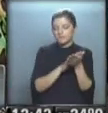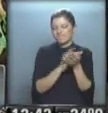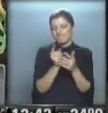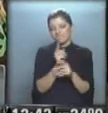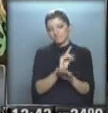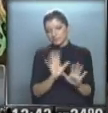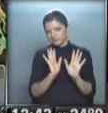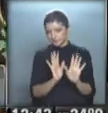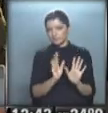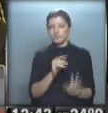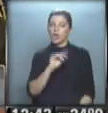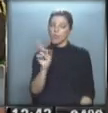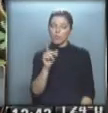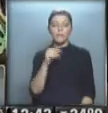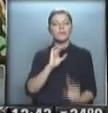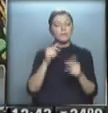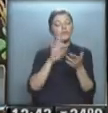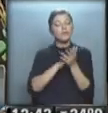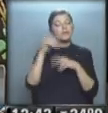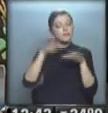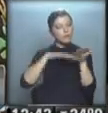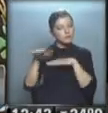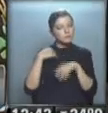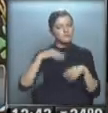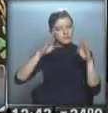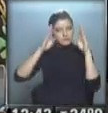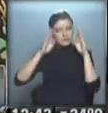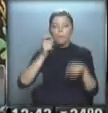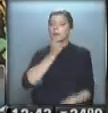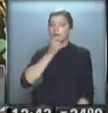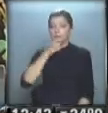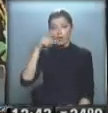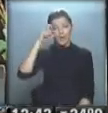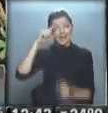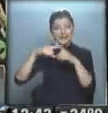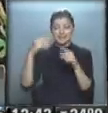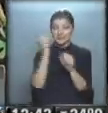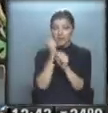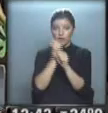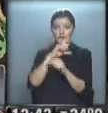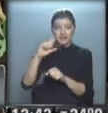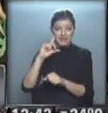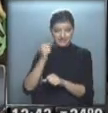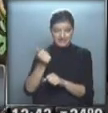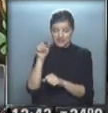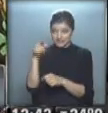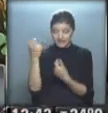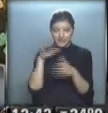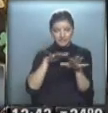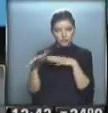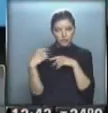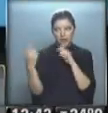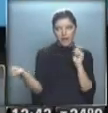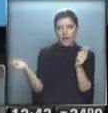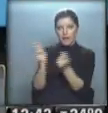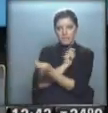son de extremo cuidado para Estados Unidos, como podría ser el caso de Edward Snowden, no hay forma, digamos, de revertir las decisiones que se